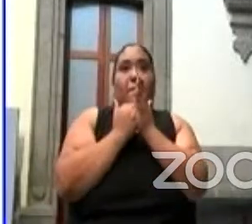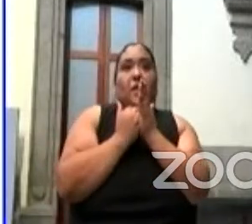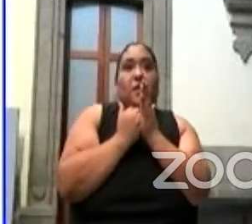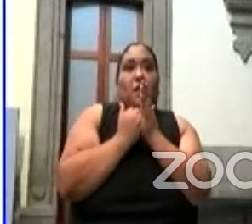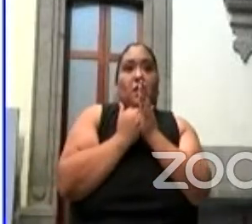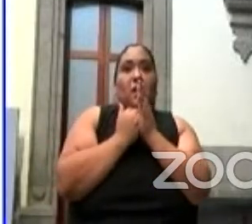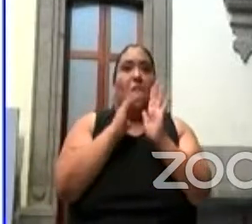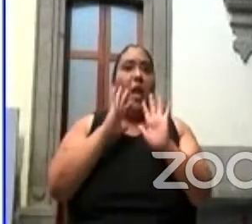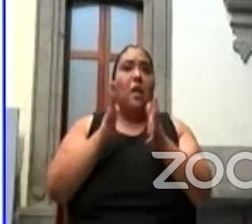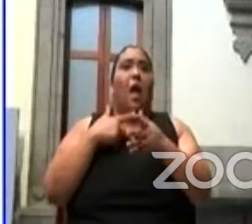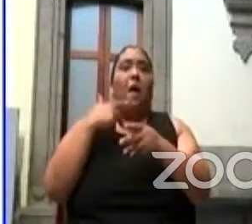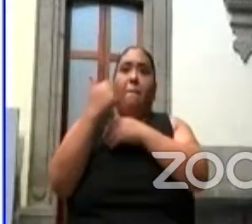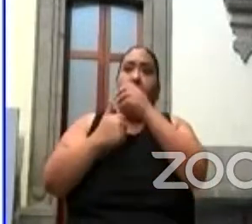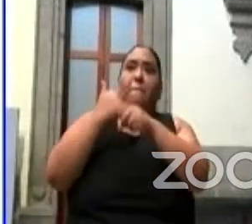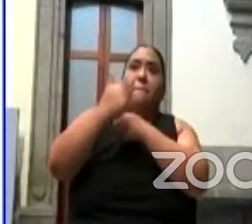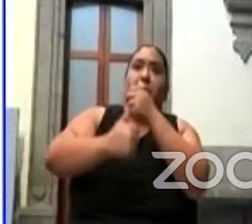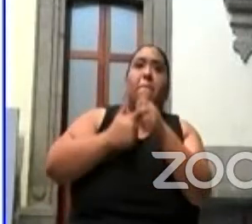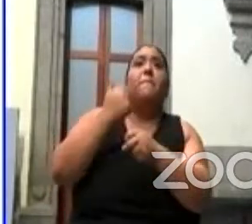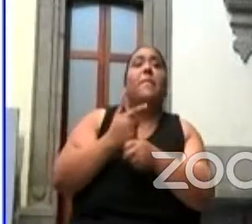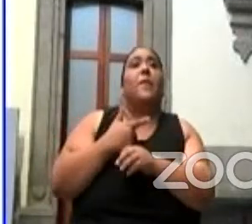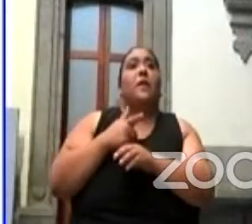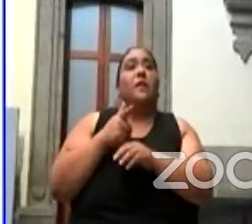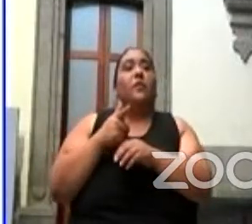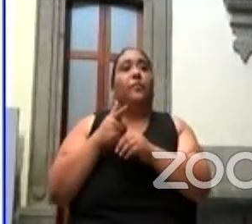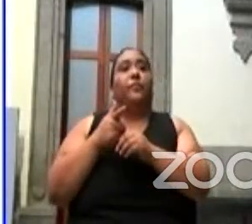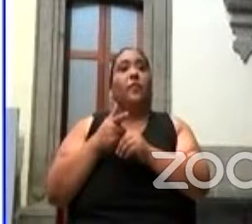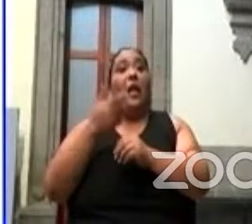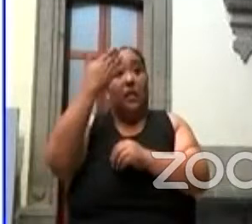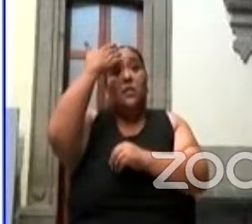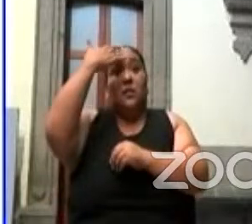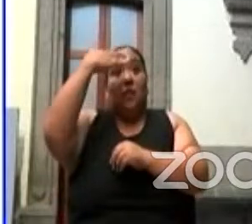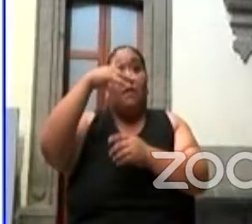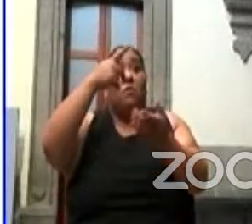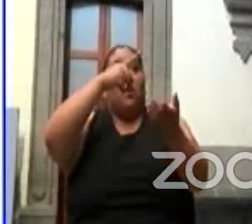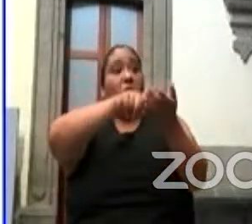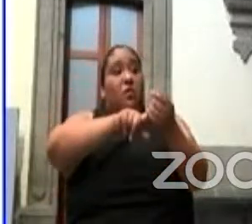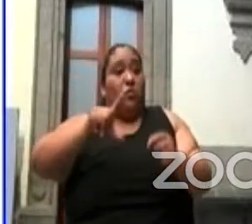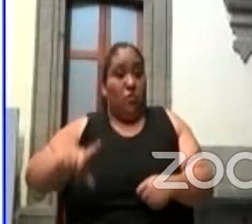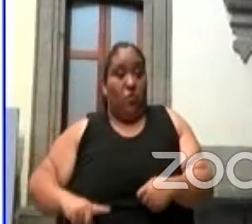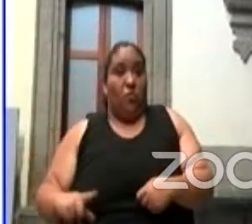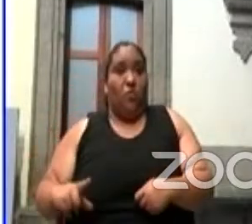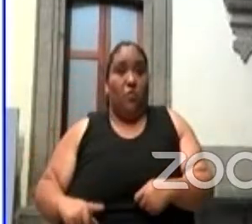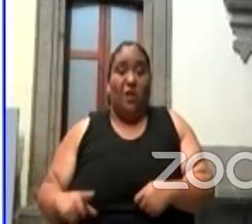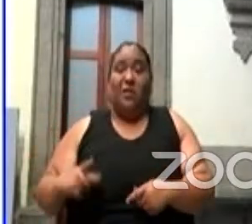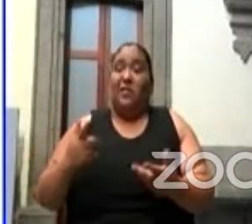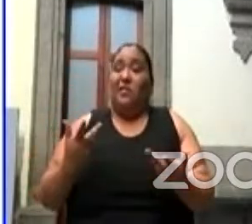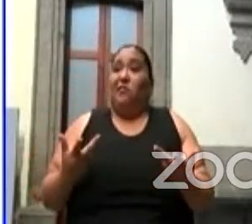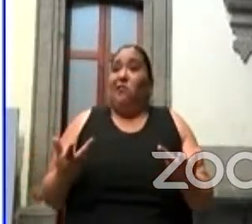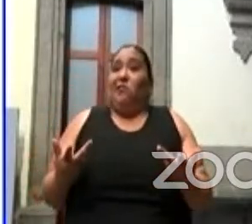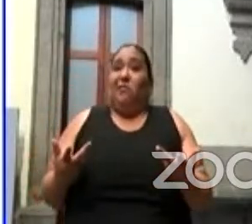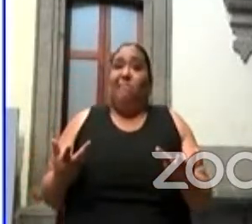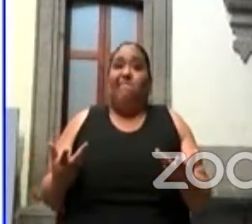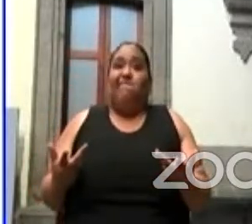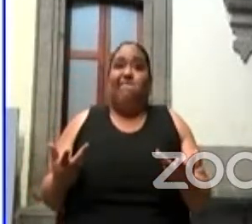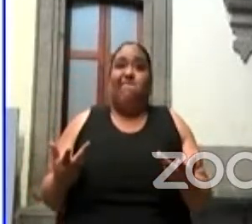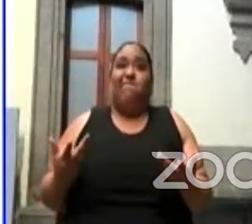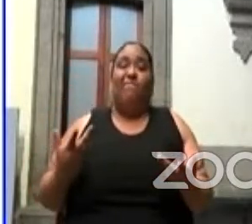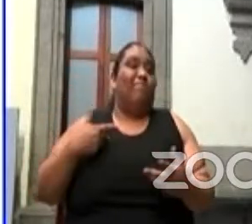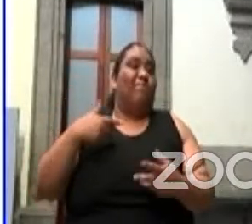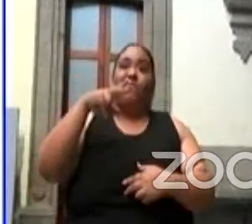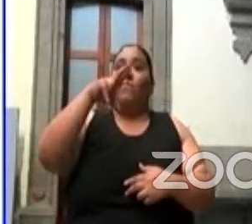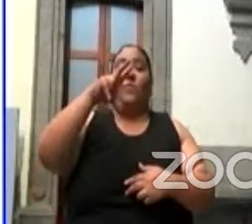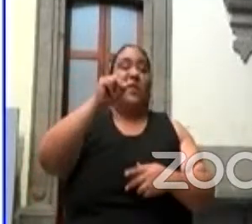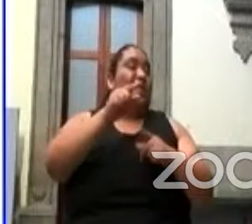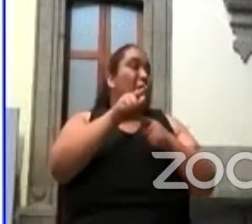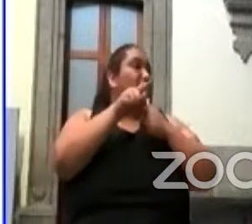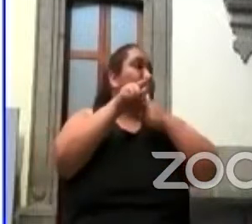varios años. Sabemos que estar en el gobierno es algo que no es permanente.